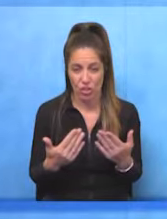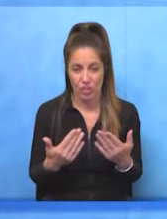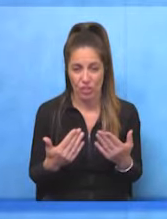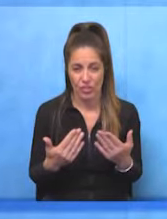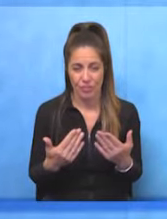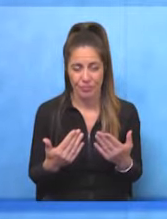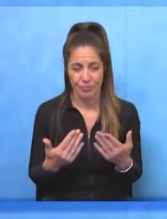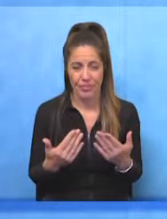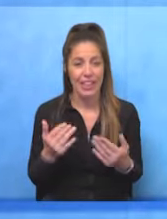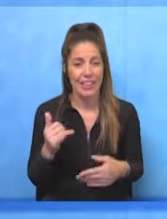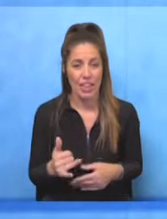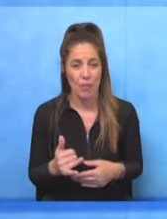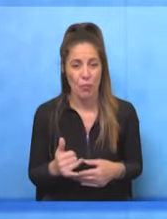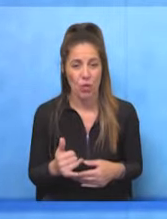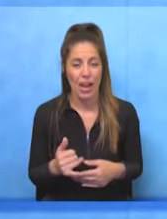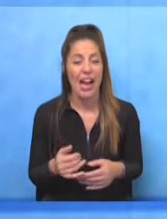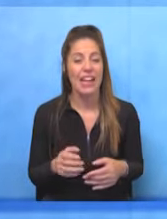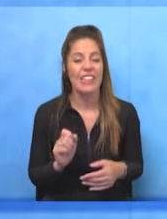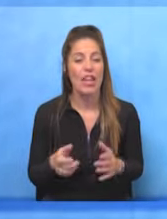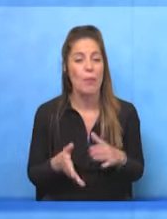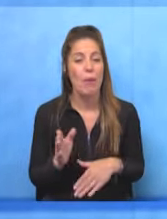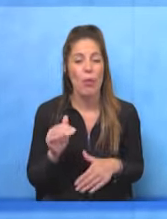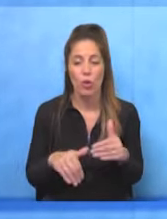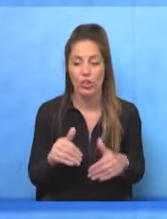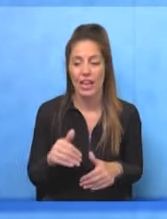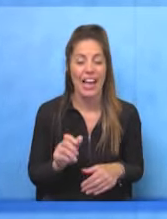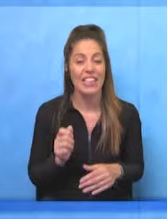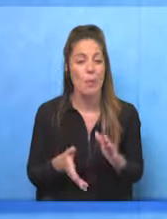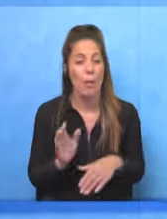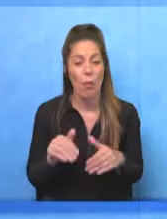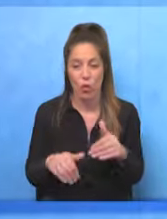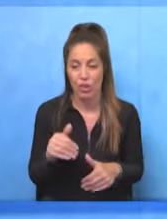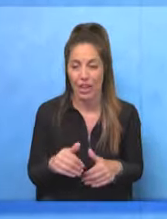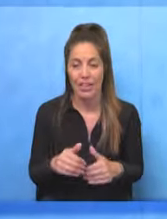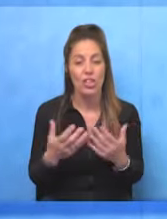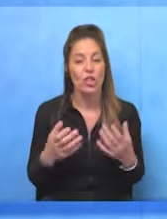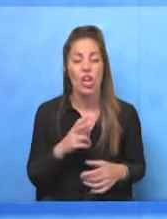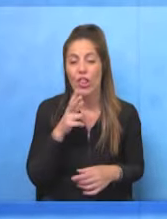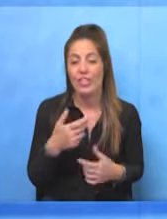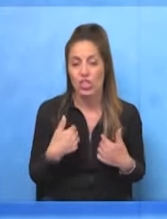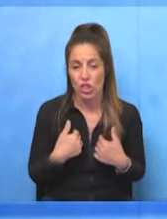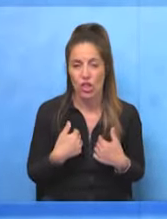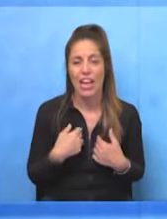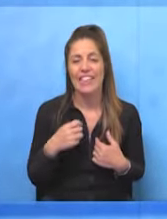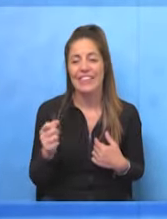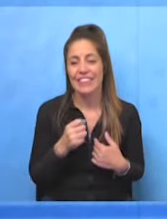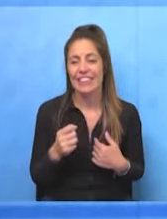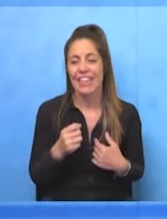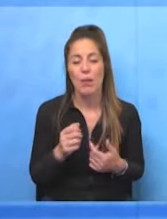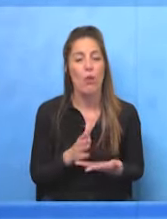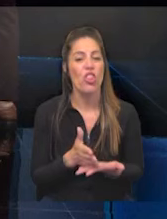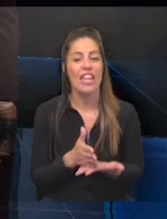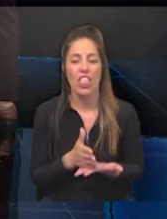jor y tenemos a quién vamos a votar A quién vamos a votar y esto quiero decir yo también Quién va a ser moderador